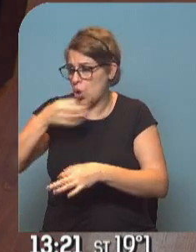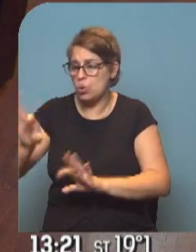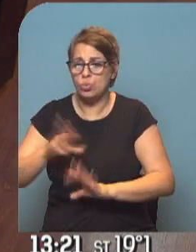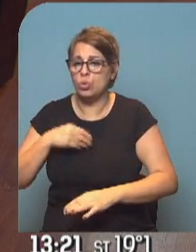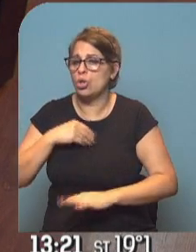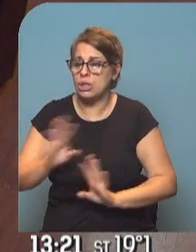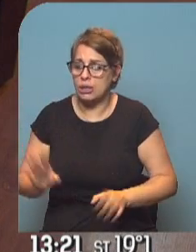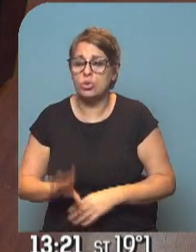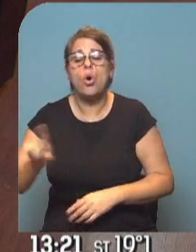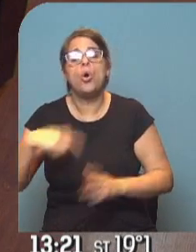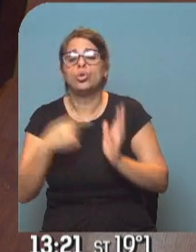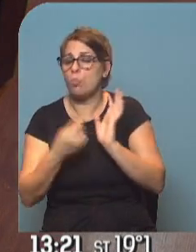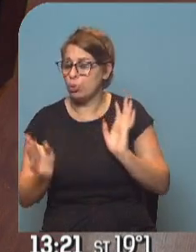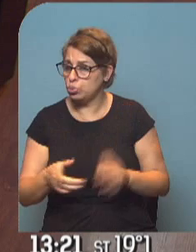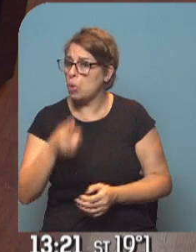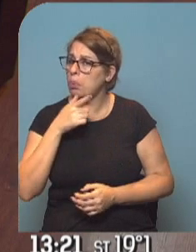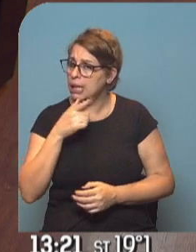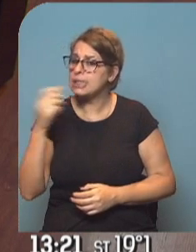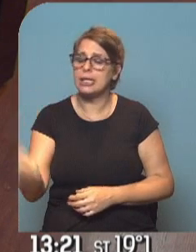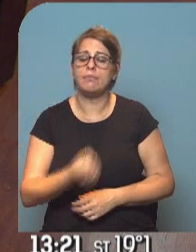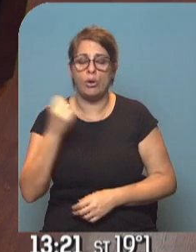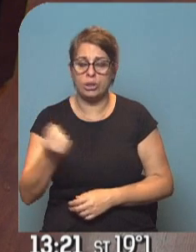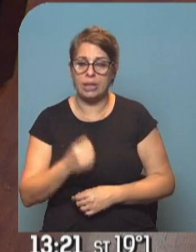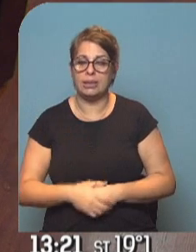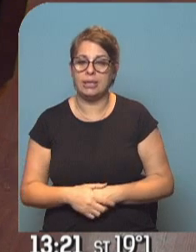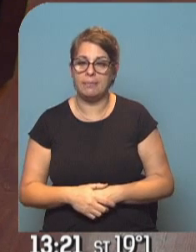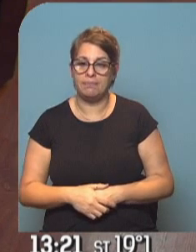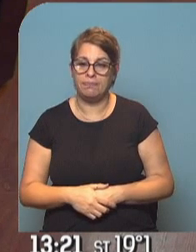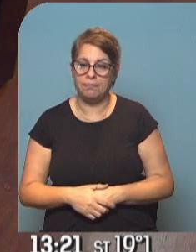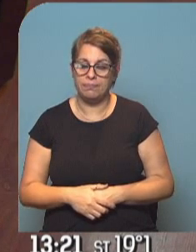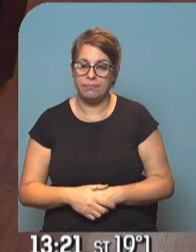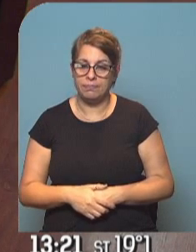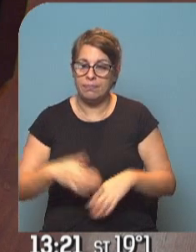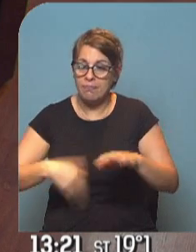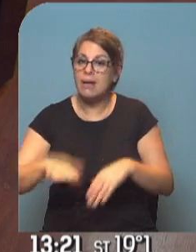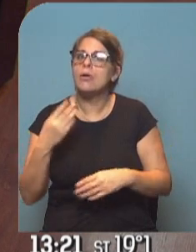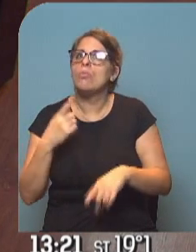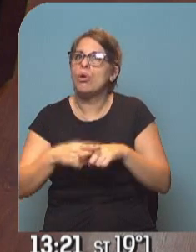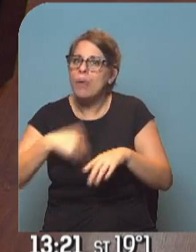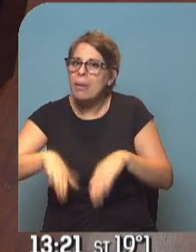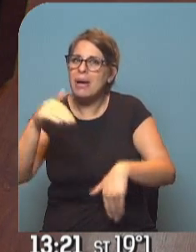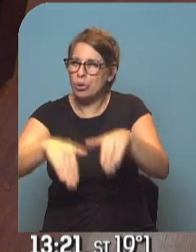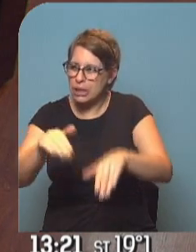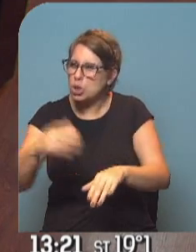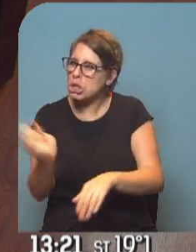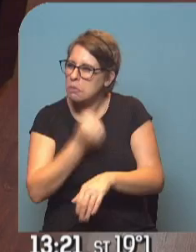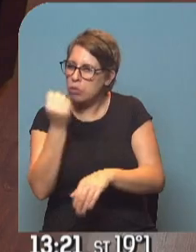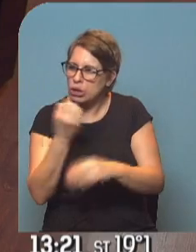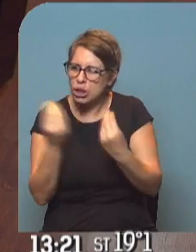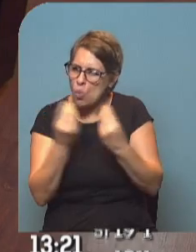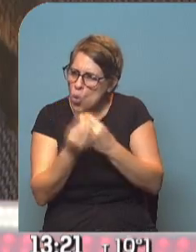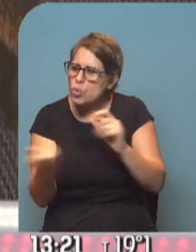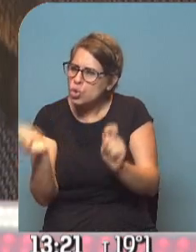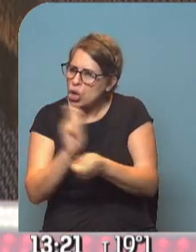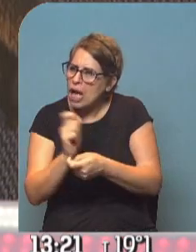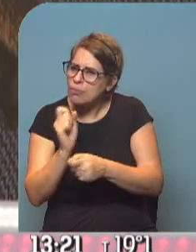otro dato, es otro factor que me parece que es importante, sobre todo en vísperas de estas elecciones que son cruciales y que tanto cambio